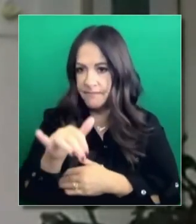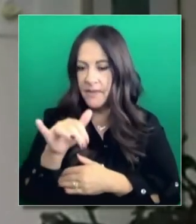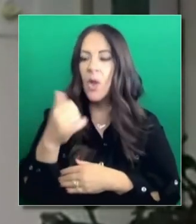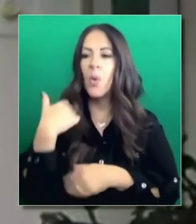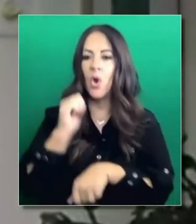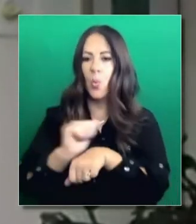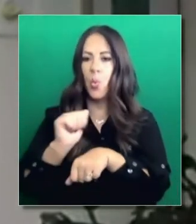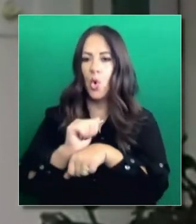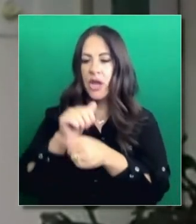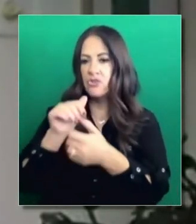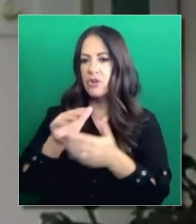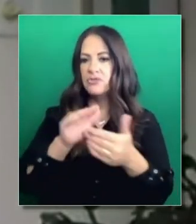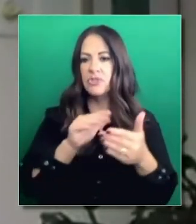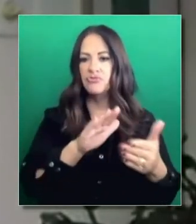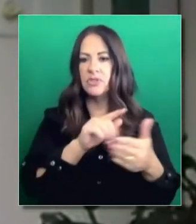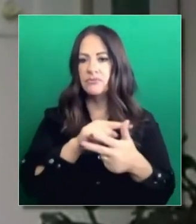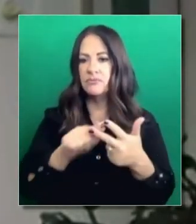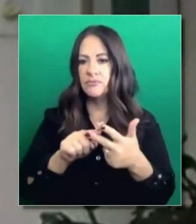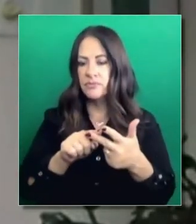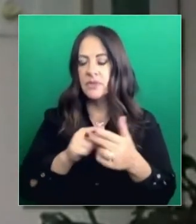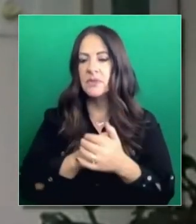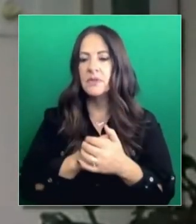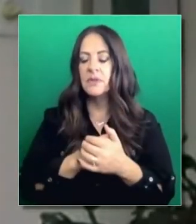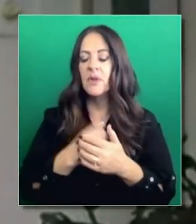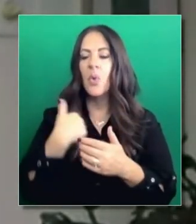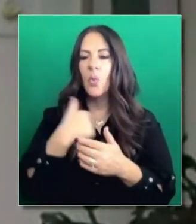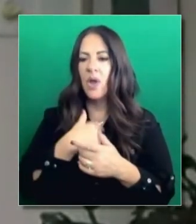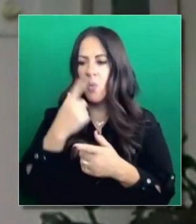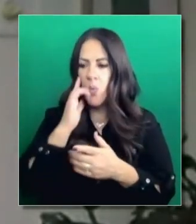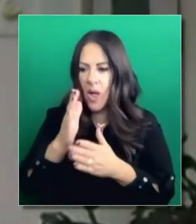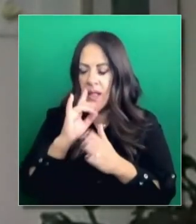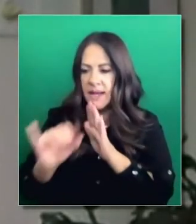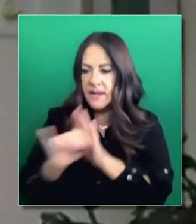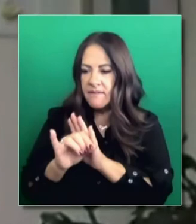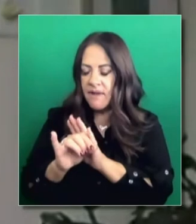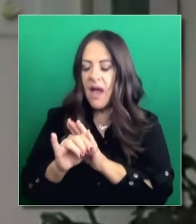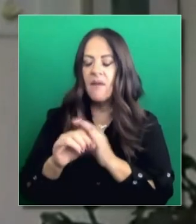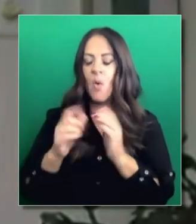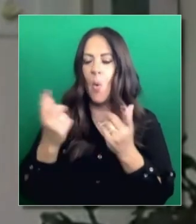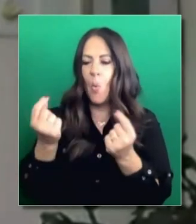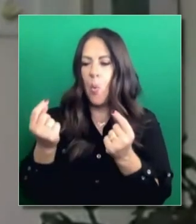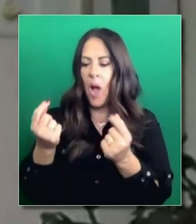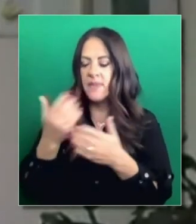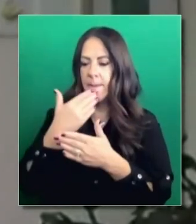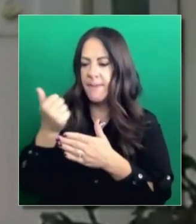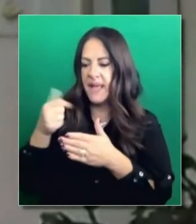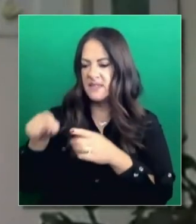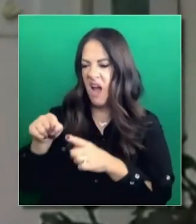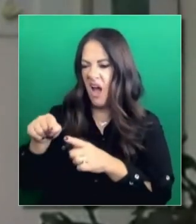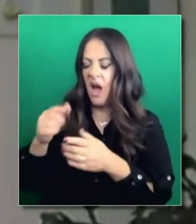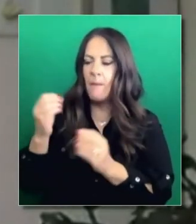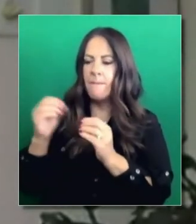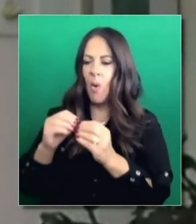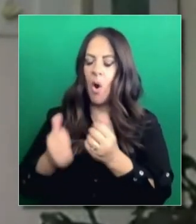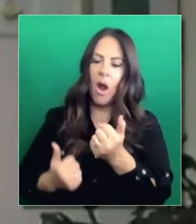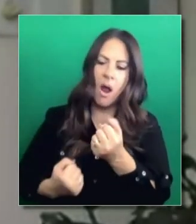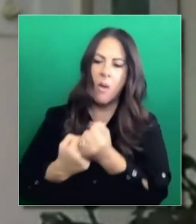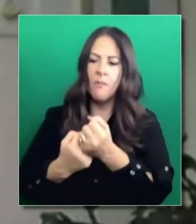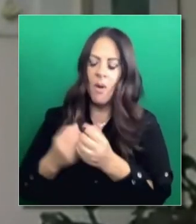lo que queremos es que haya mayor equidad. Lo que queremos es identificar el tipo